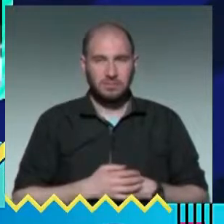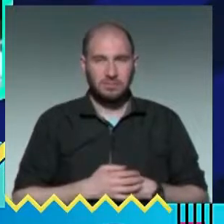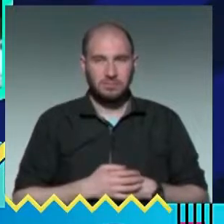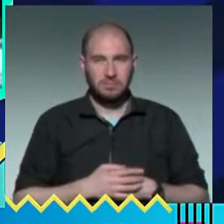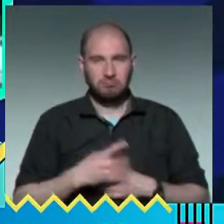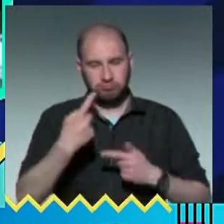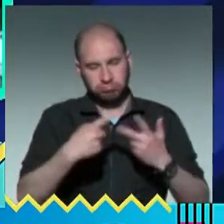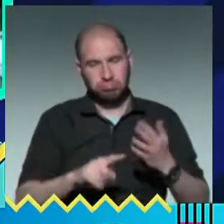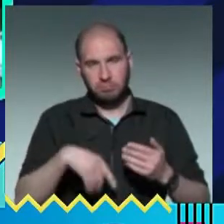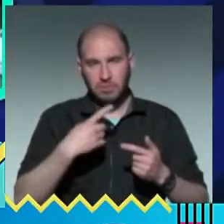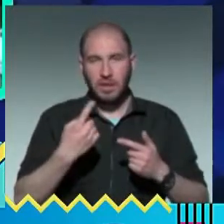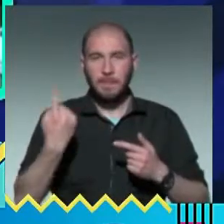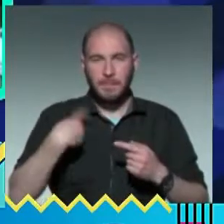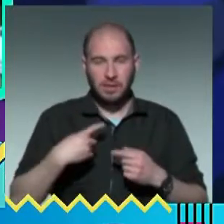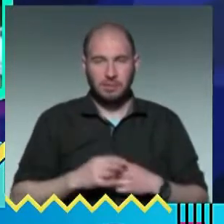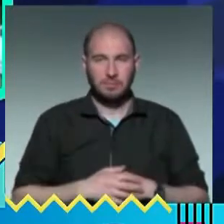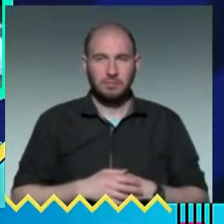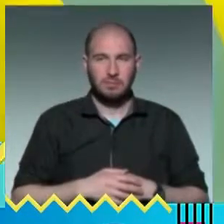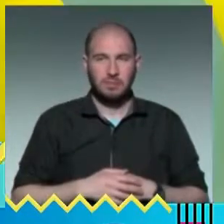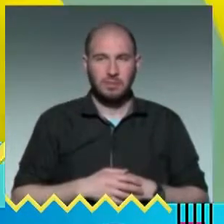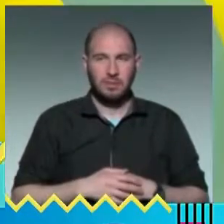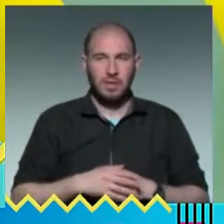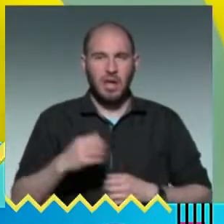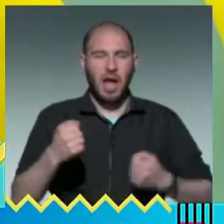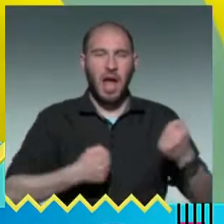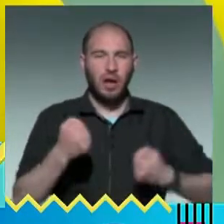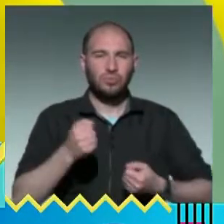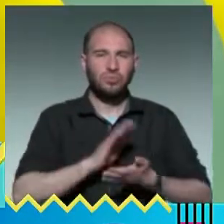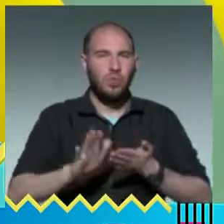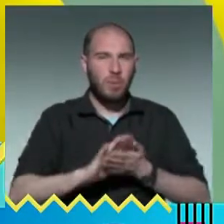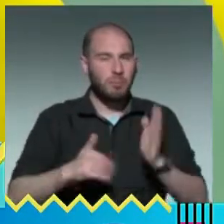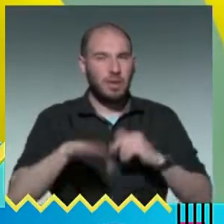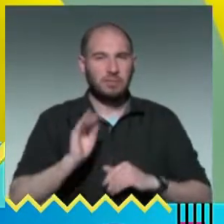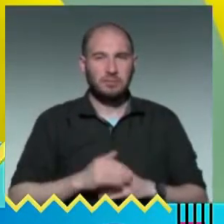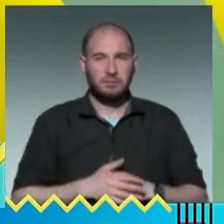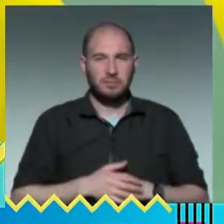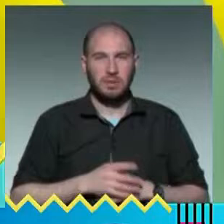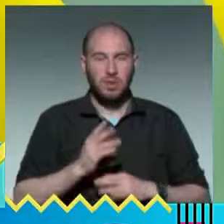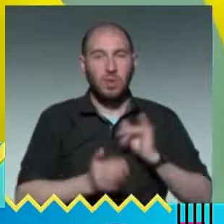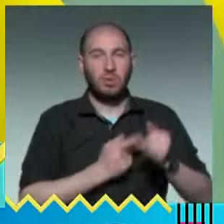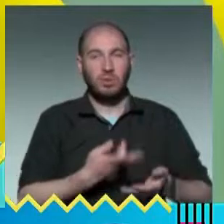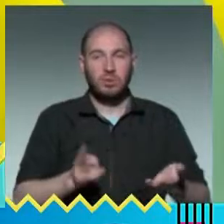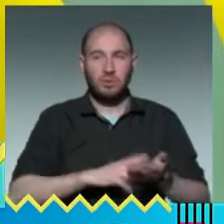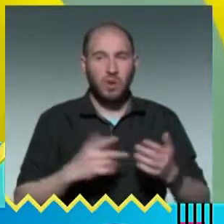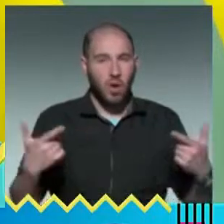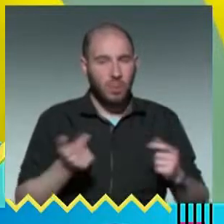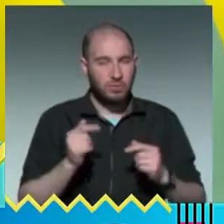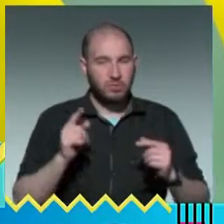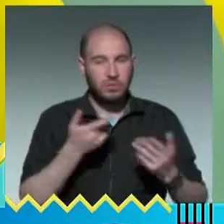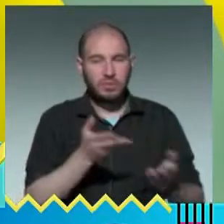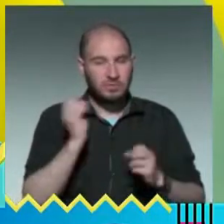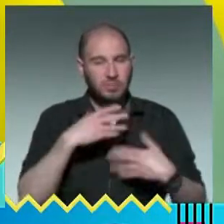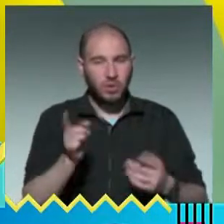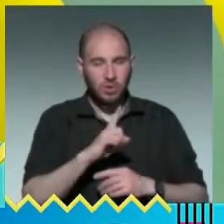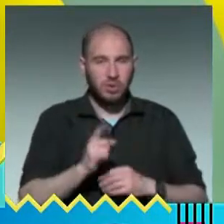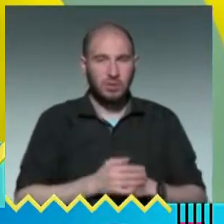otras cuestiones, una gama de vehículos más modernos que, vuelvo a repetir, no nos oponemos a mejorar el servicio,